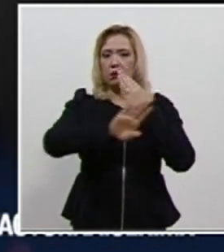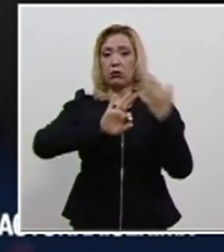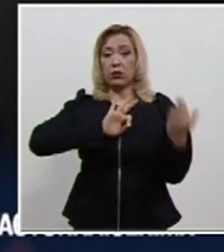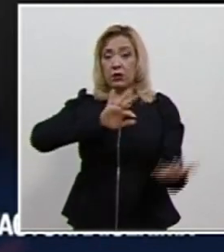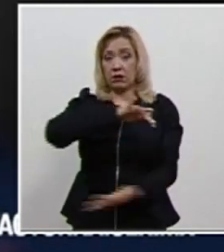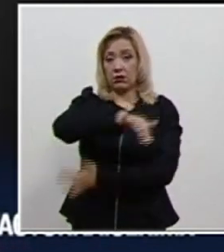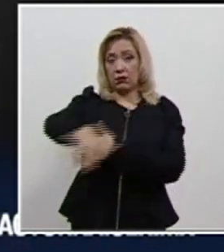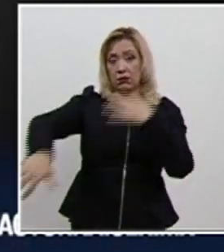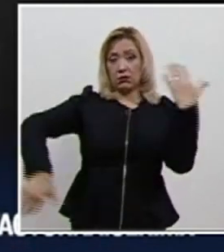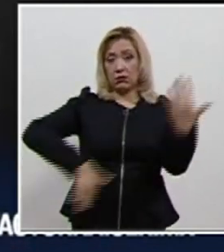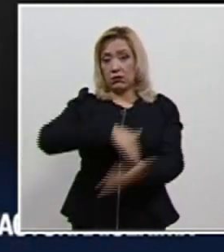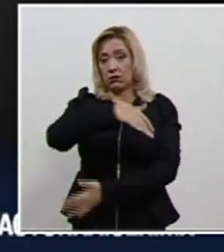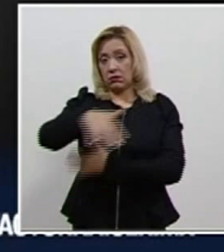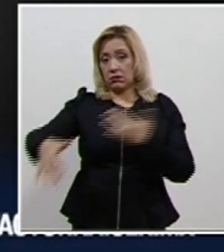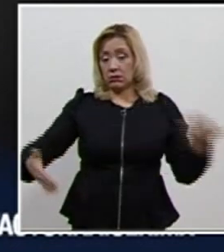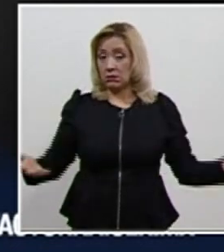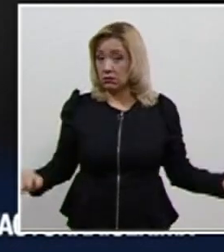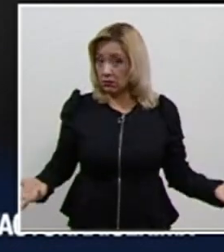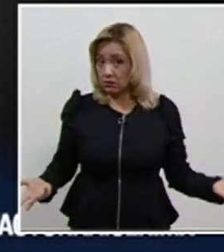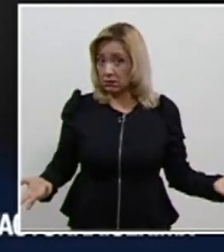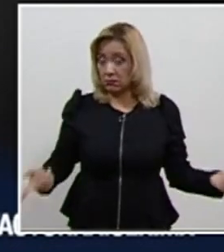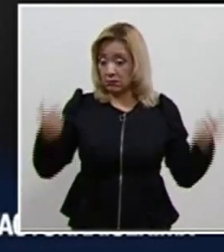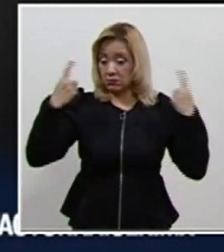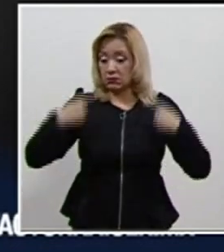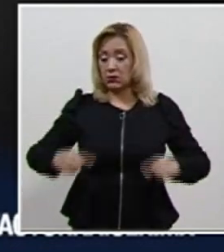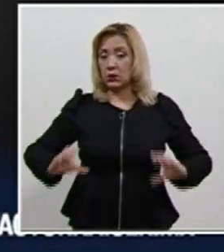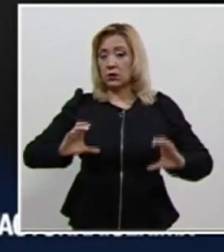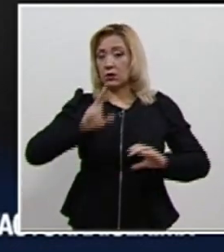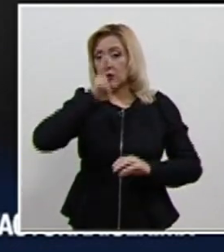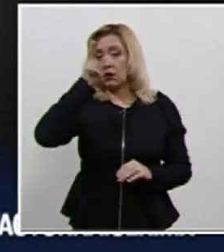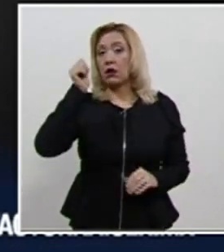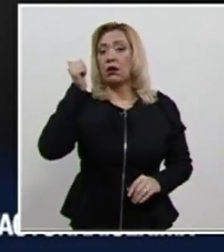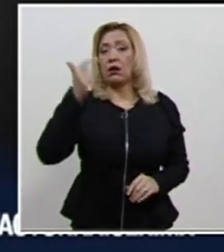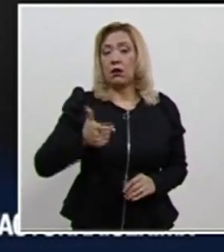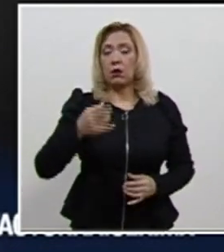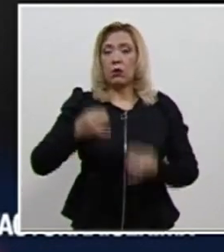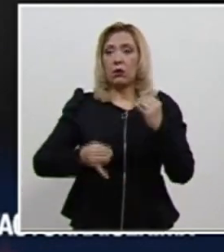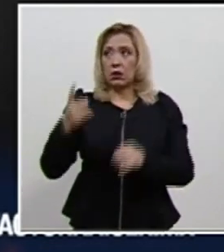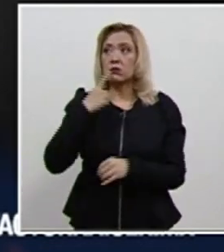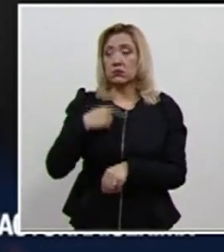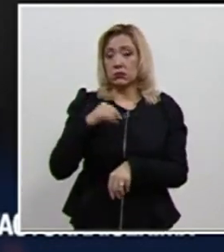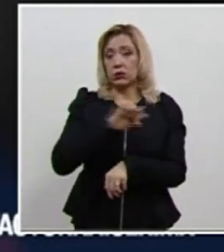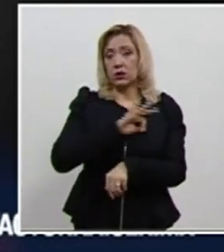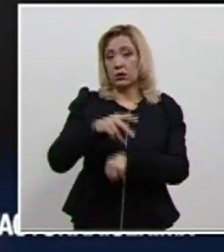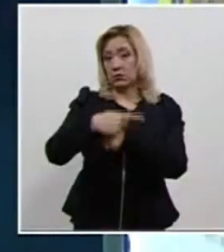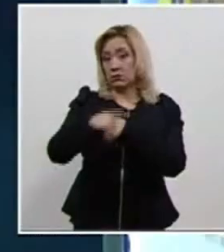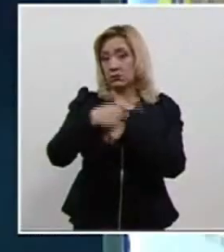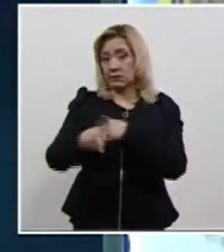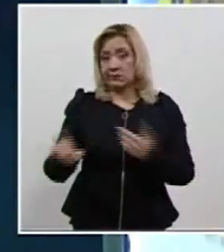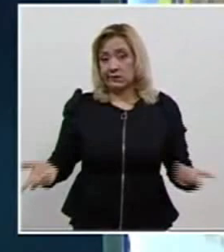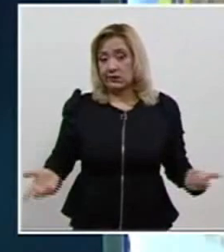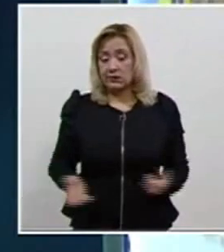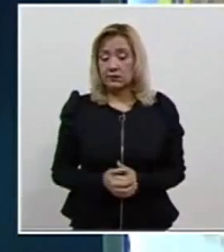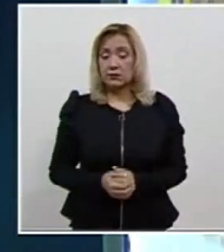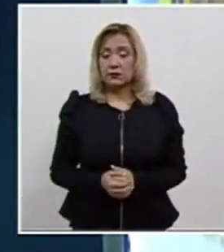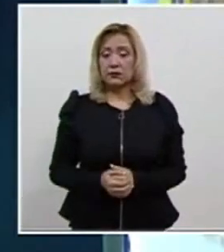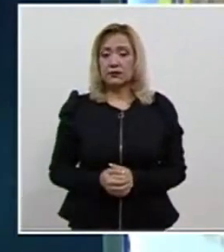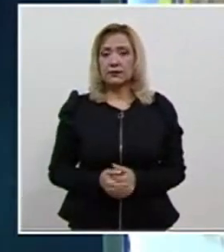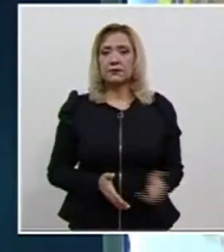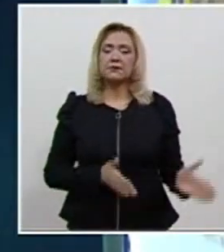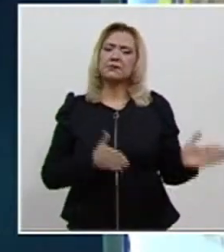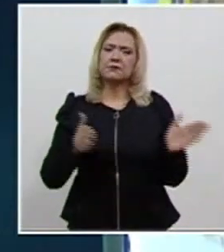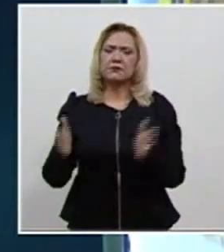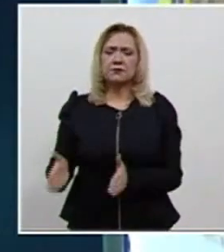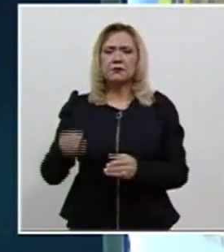violencia en todas sus manifestaciones. Sí, el juez dice que me ponen en peligro además. Y en otros temas,